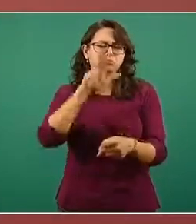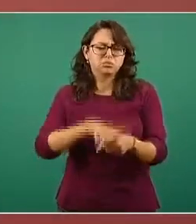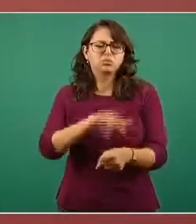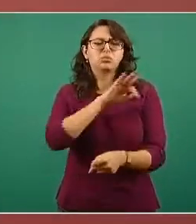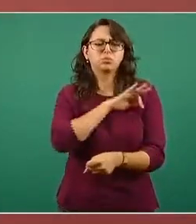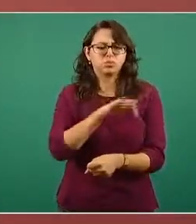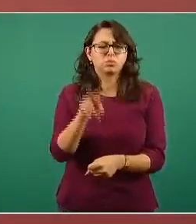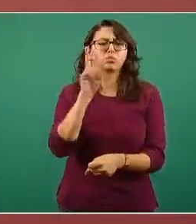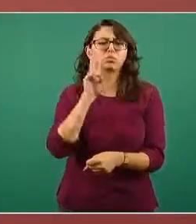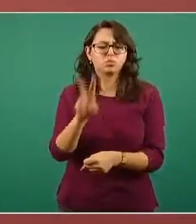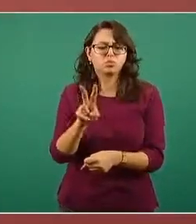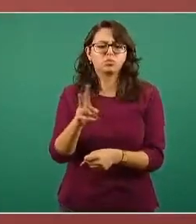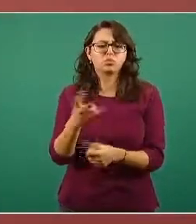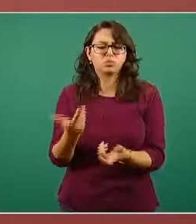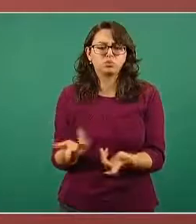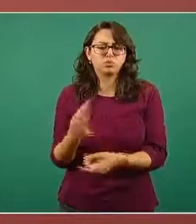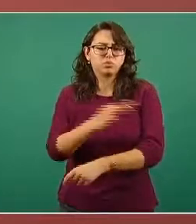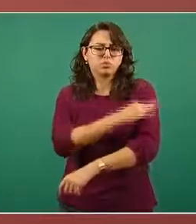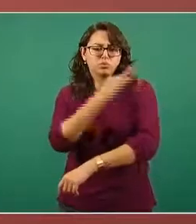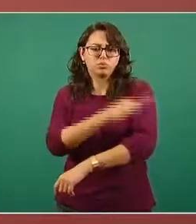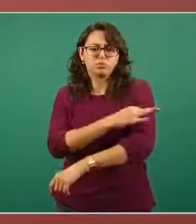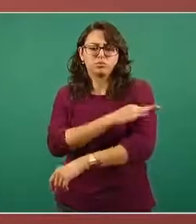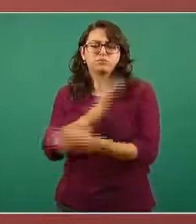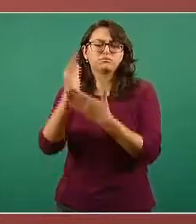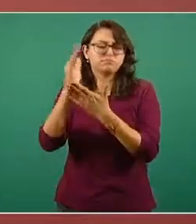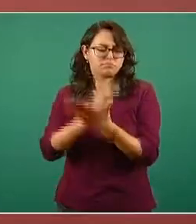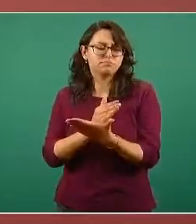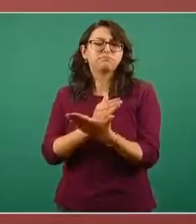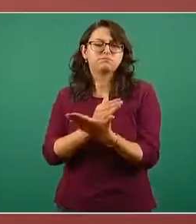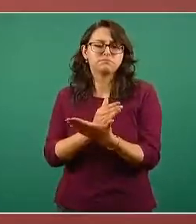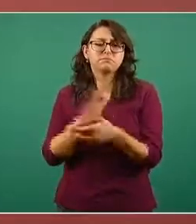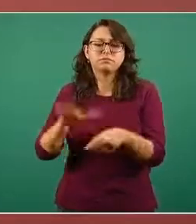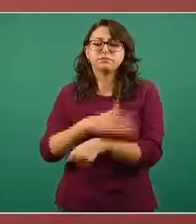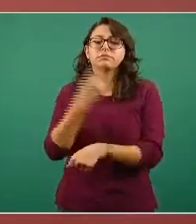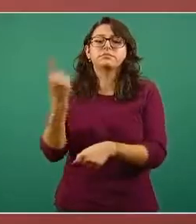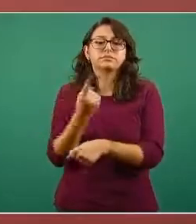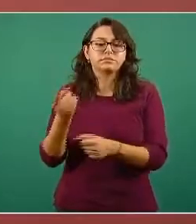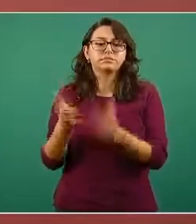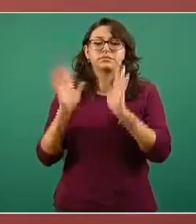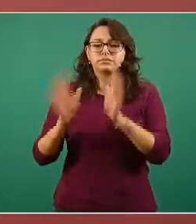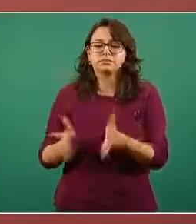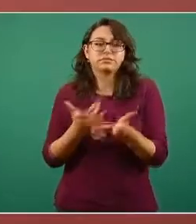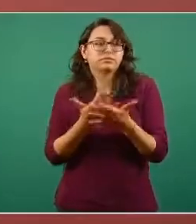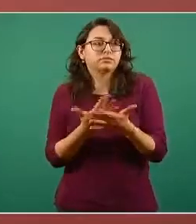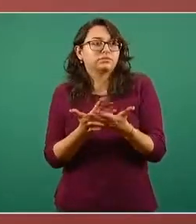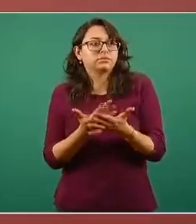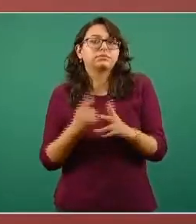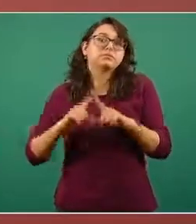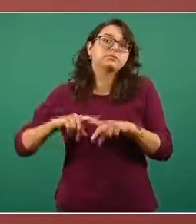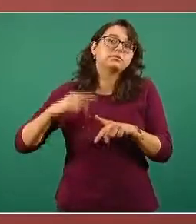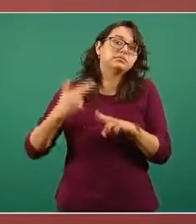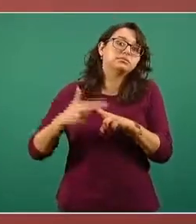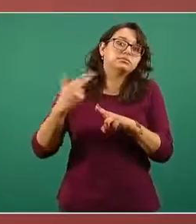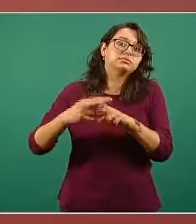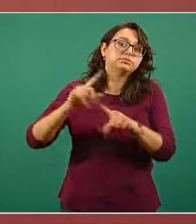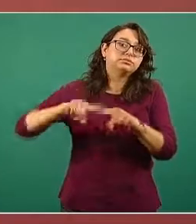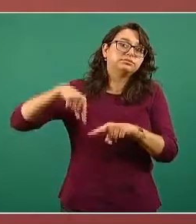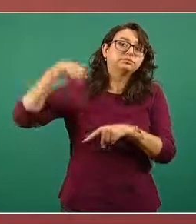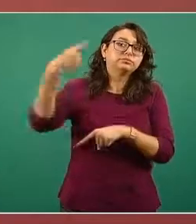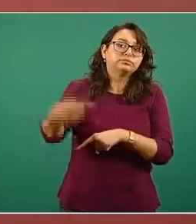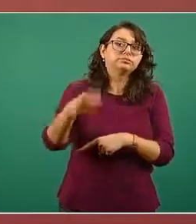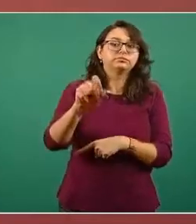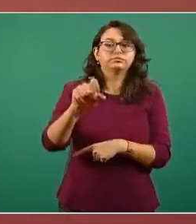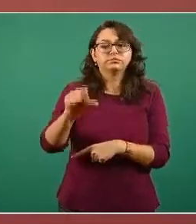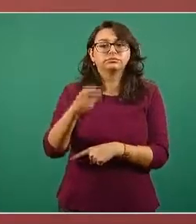con un porcentaje menor de uso de la vacuna, sencillamente porque hay que esperar al día 21 o posterior